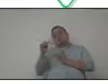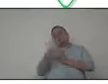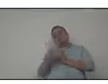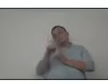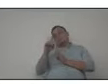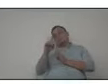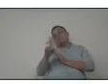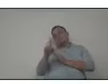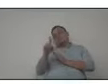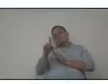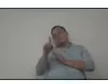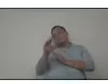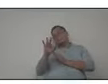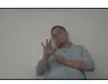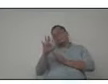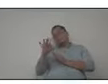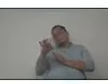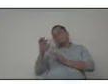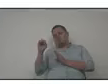19.380. Estos